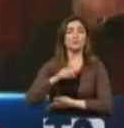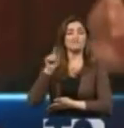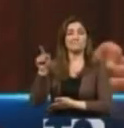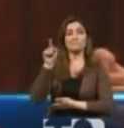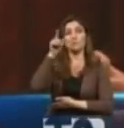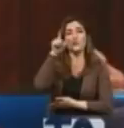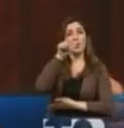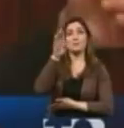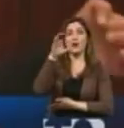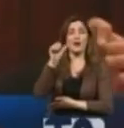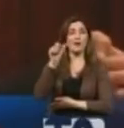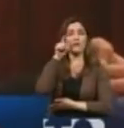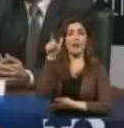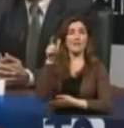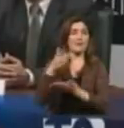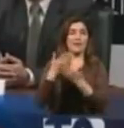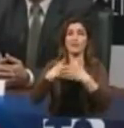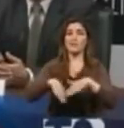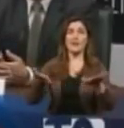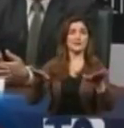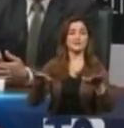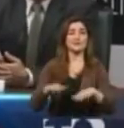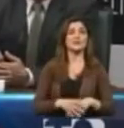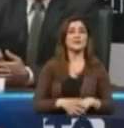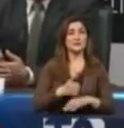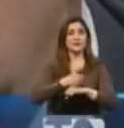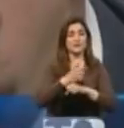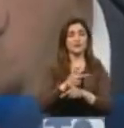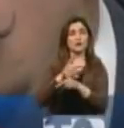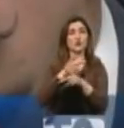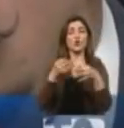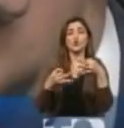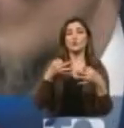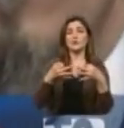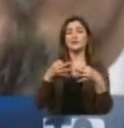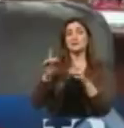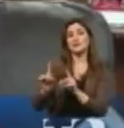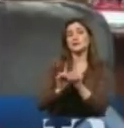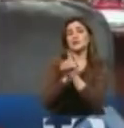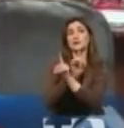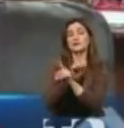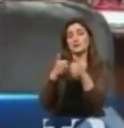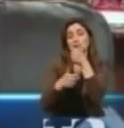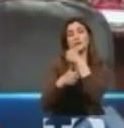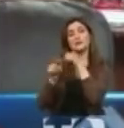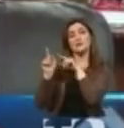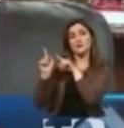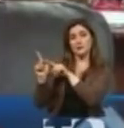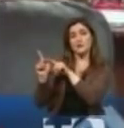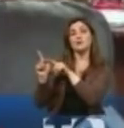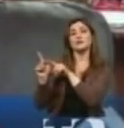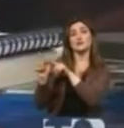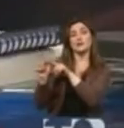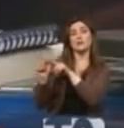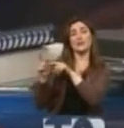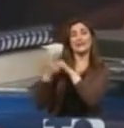Baca inmediatamente dejó de ser el fiscal general. Las autoridades del Consejo de la Judicatura aclararon que quien asume como subrogante, Jen Rea, lo hace mientras